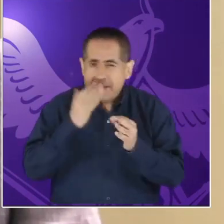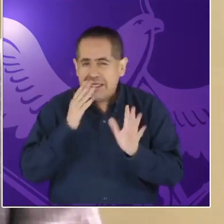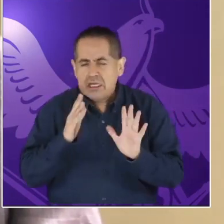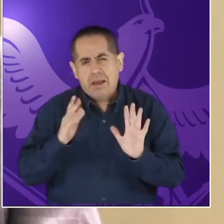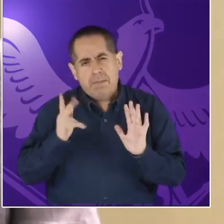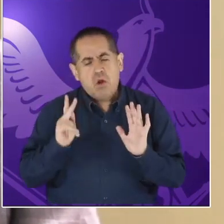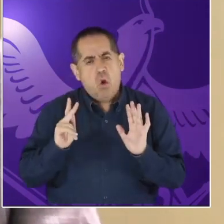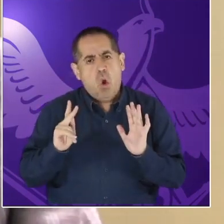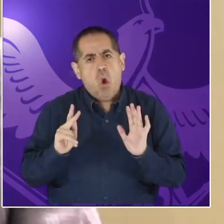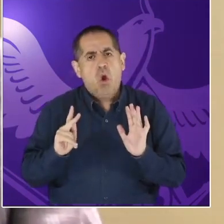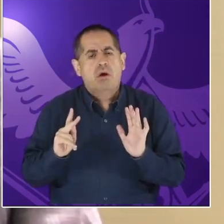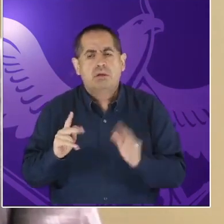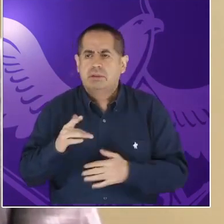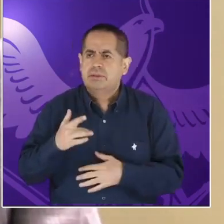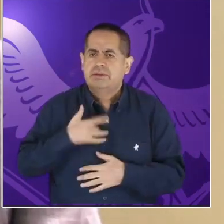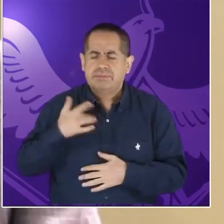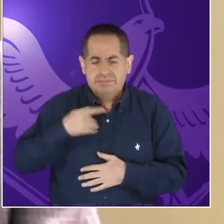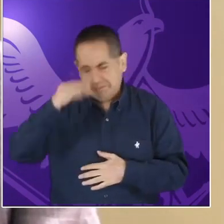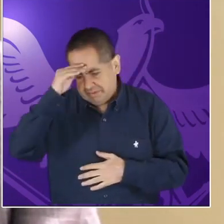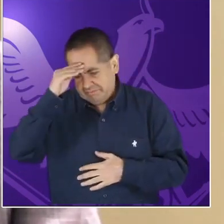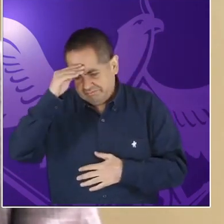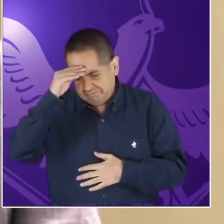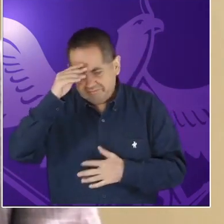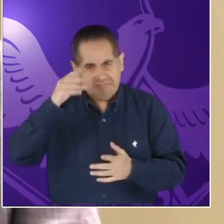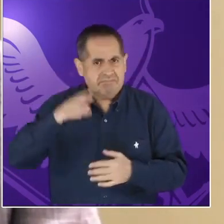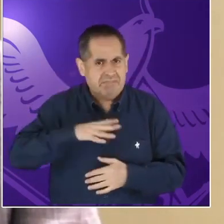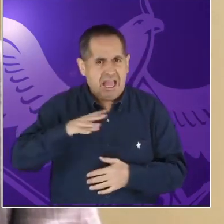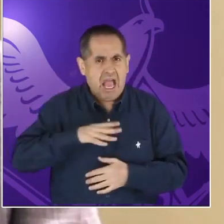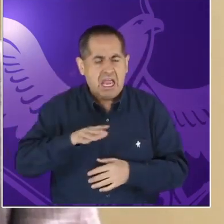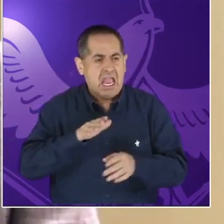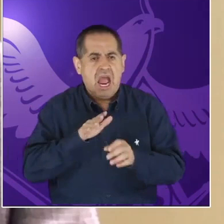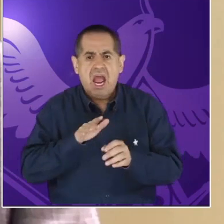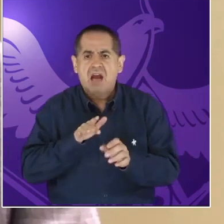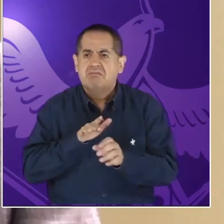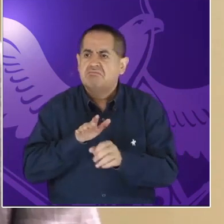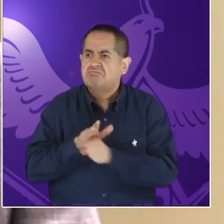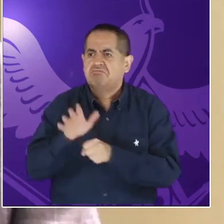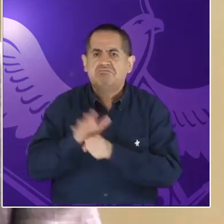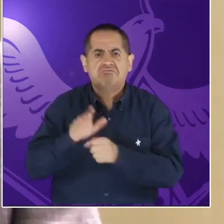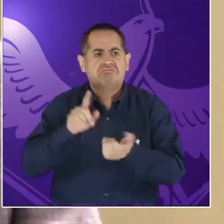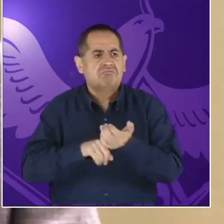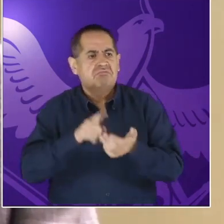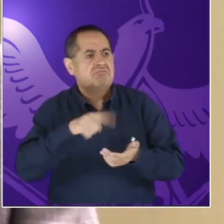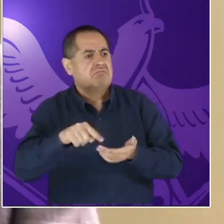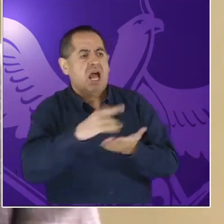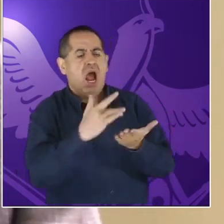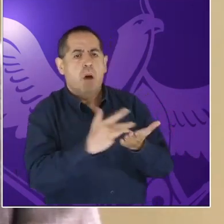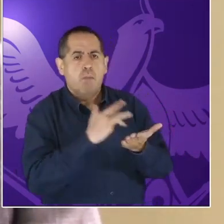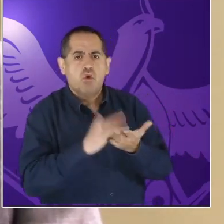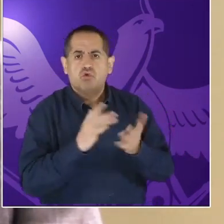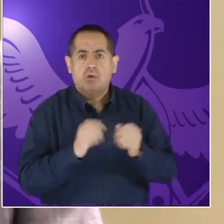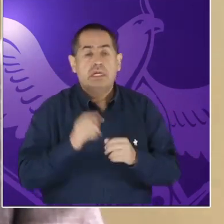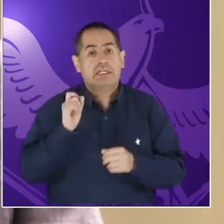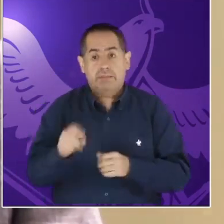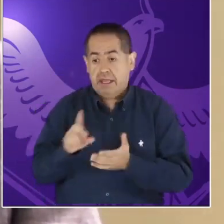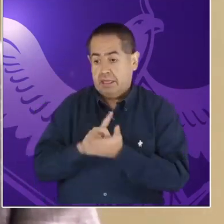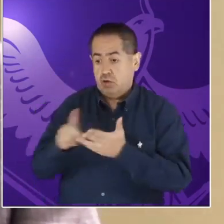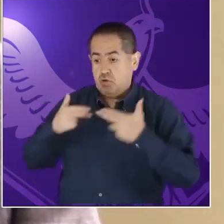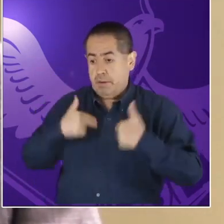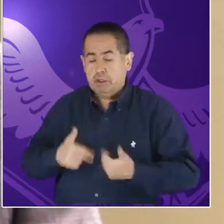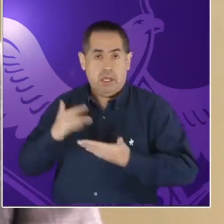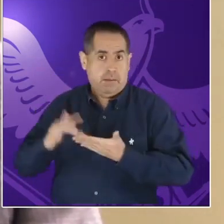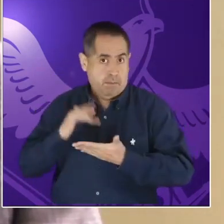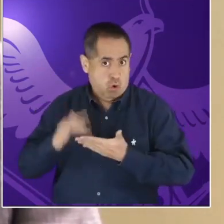se quisiera, pero yo pienso que ahí tenemos toda este apoyo que yo hablaba desde los